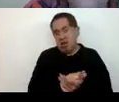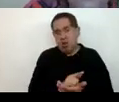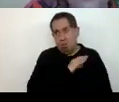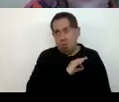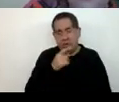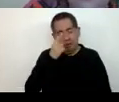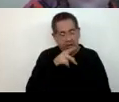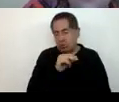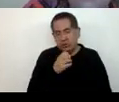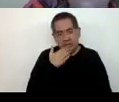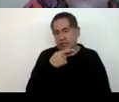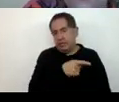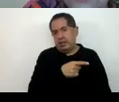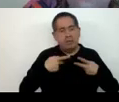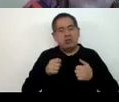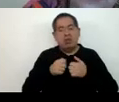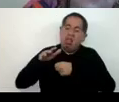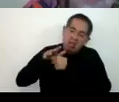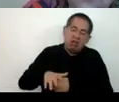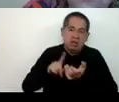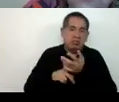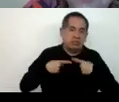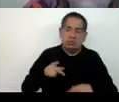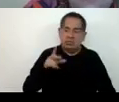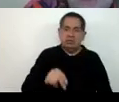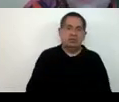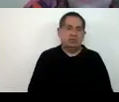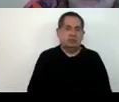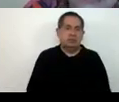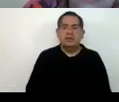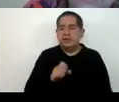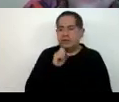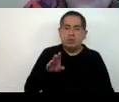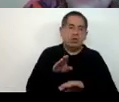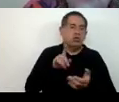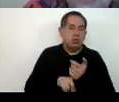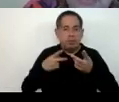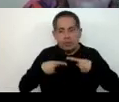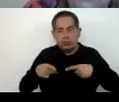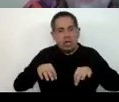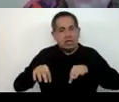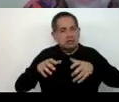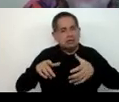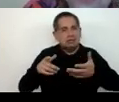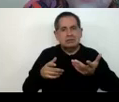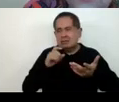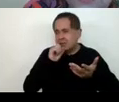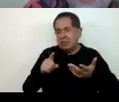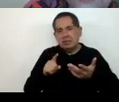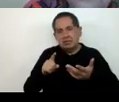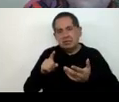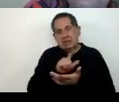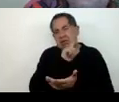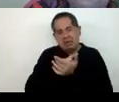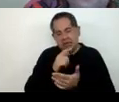las personas que forzaron este procedimiento. Y también en el caso del personal de salud, también tiene consecuencias